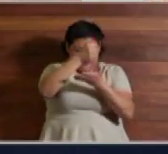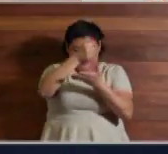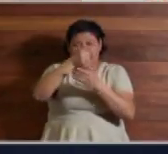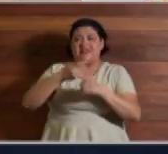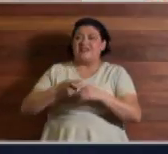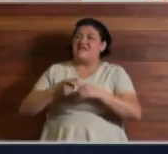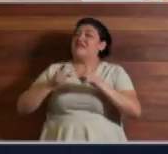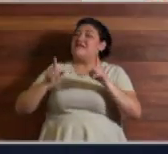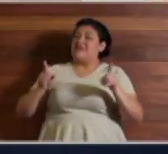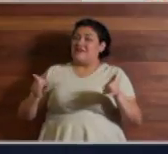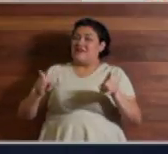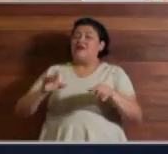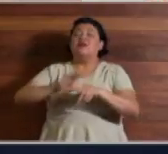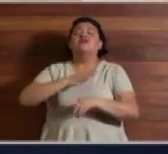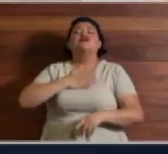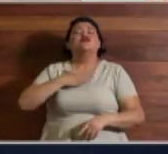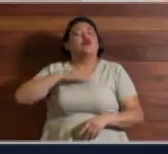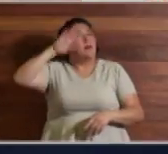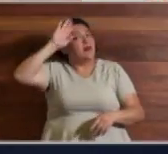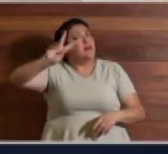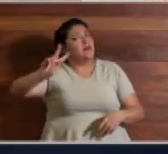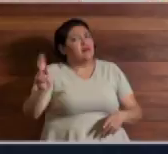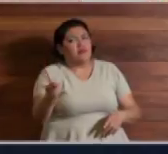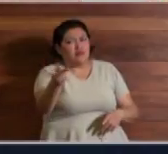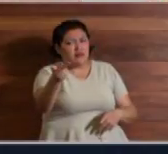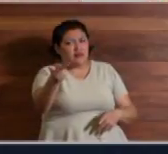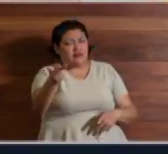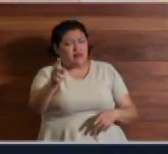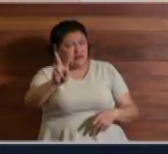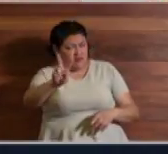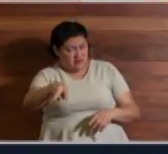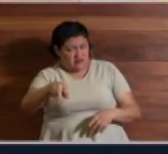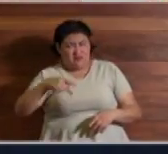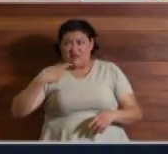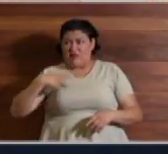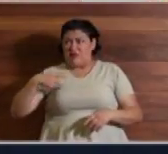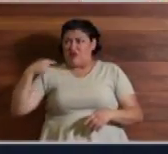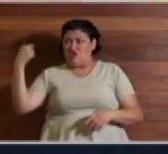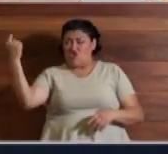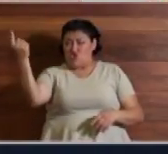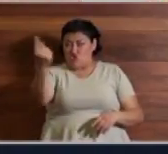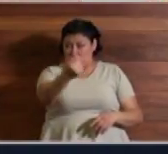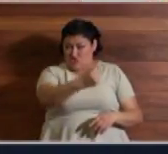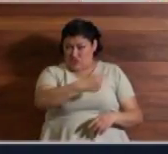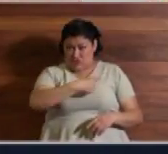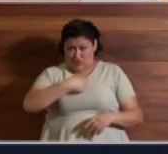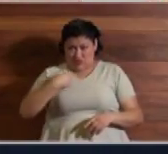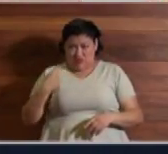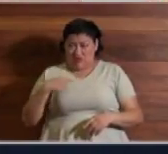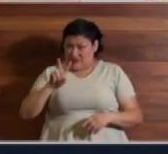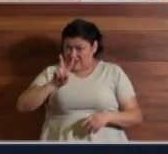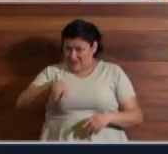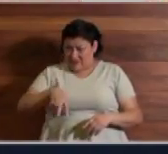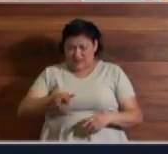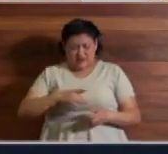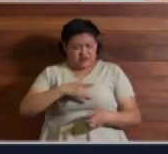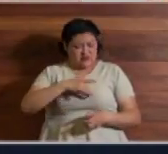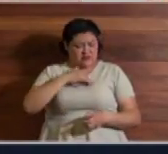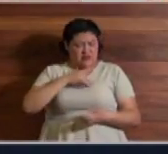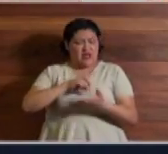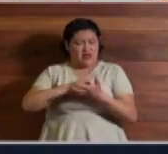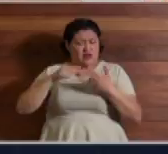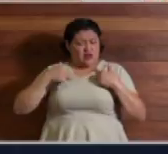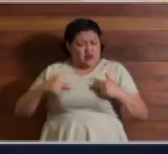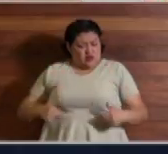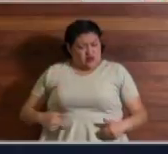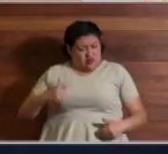Por eso, inicio cuestionando el supuesto de que la percepción en la sociedad o la interiorización de la agenda de derechos